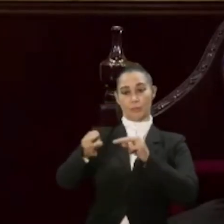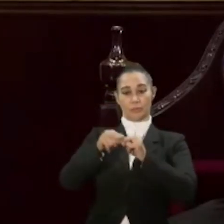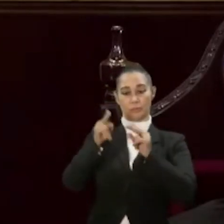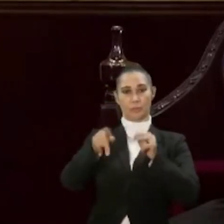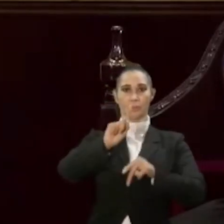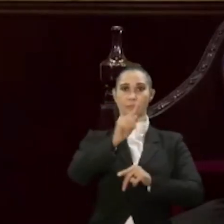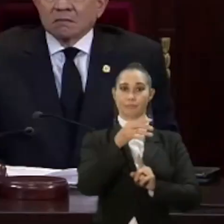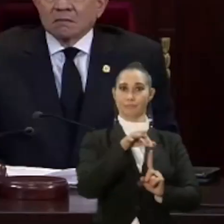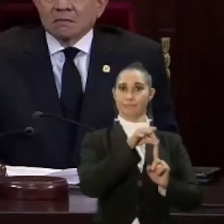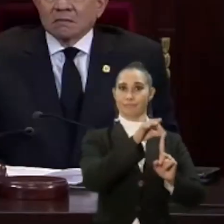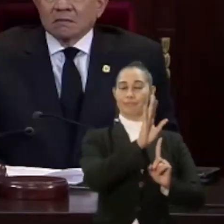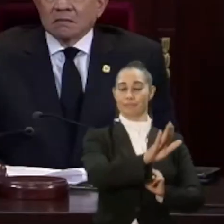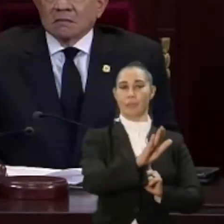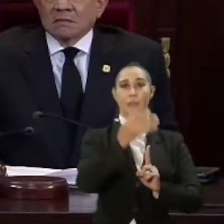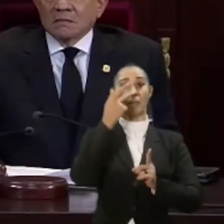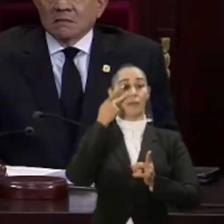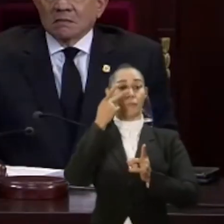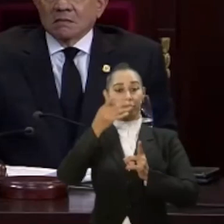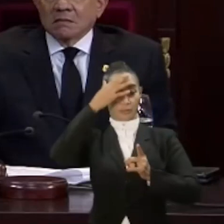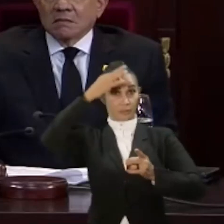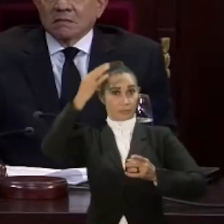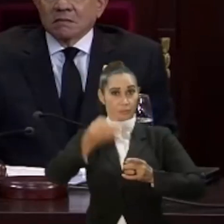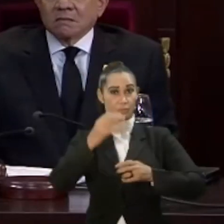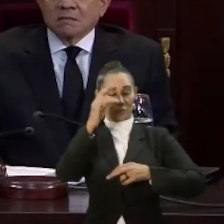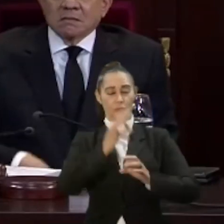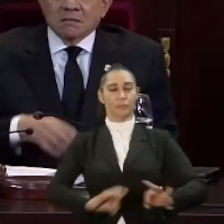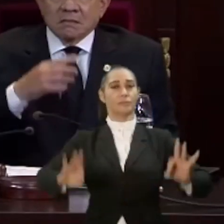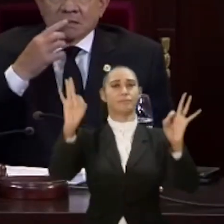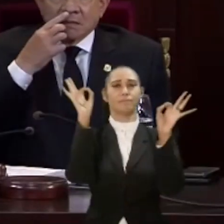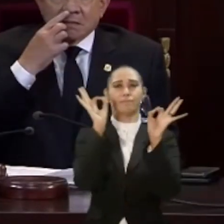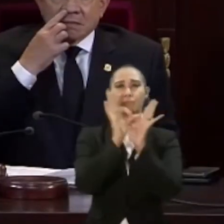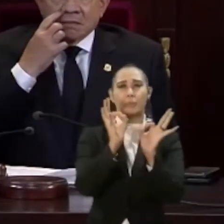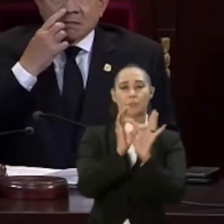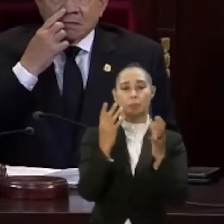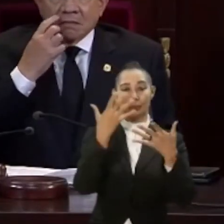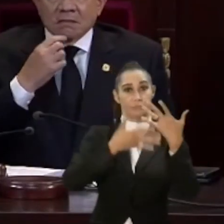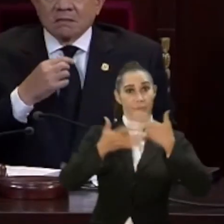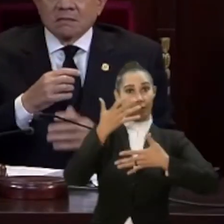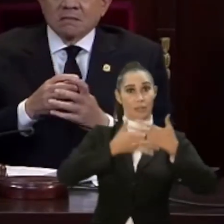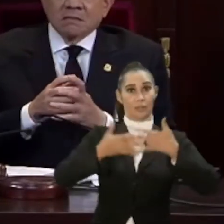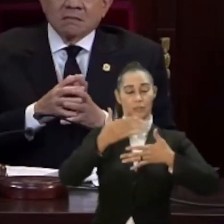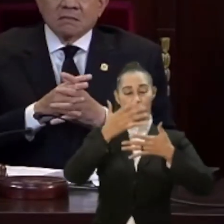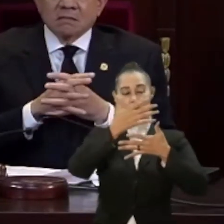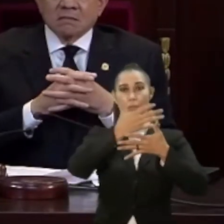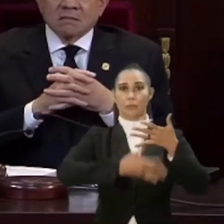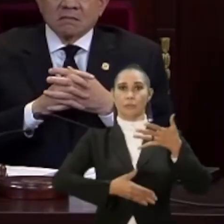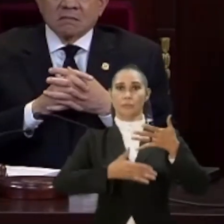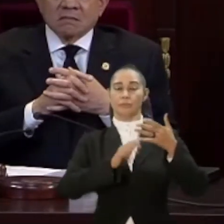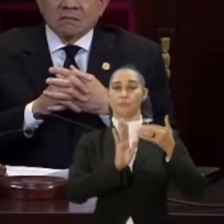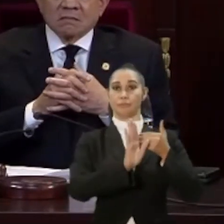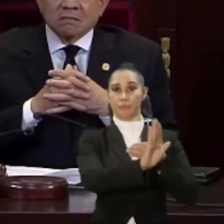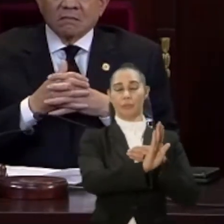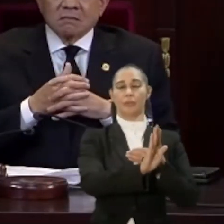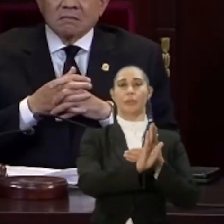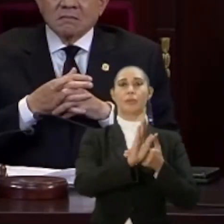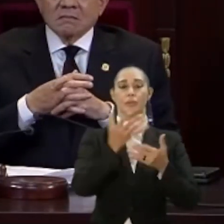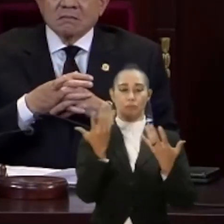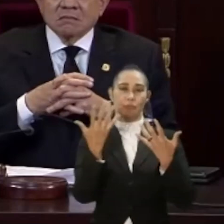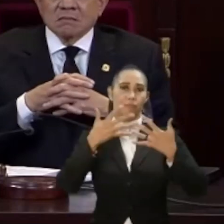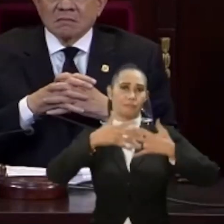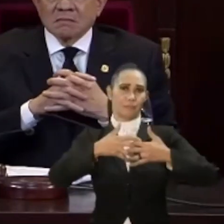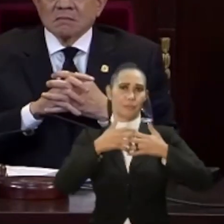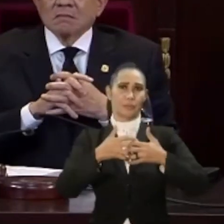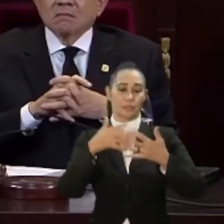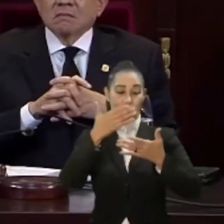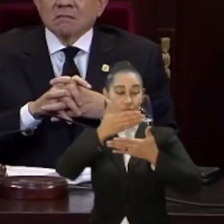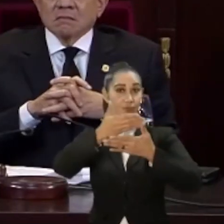principales para asegurar que las decisiones importantes o sensibles relacionadas con la agenda de las relaciones insulares y sus vinculaciones con